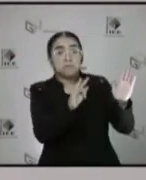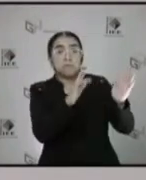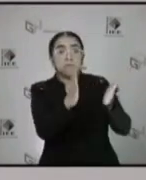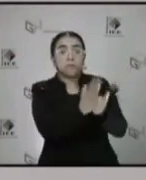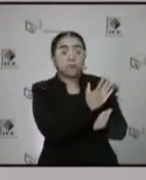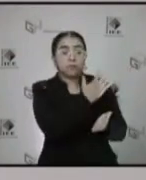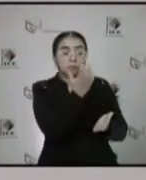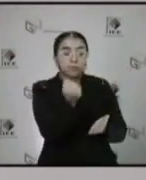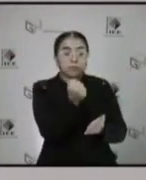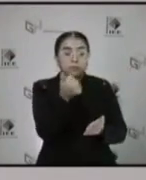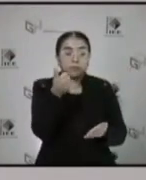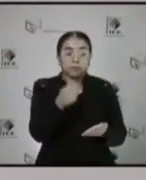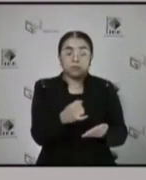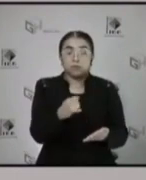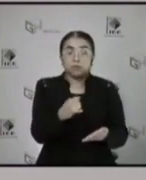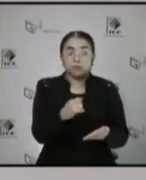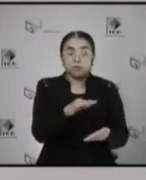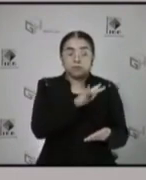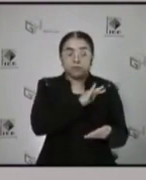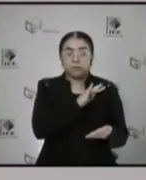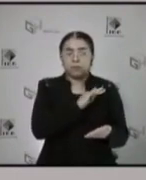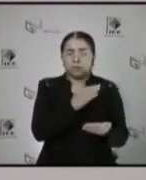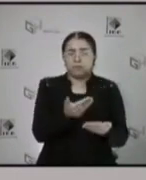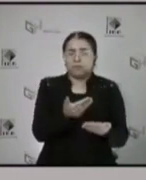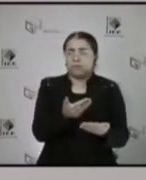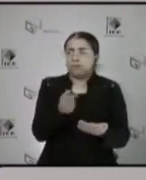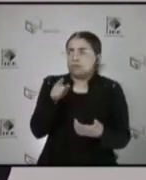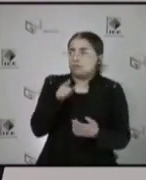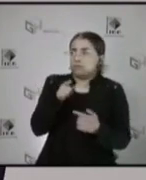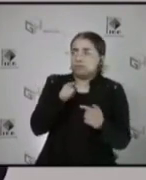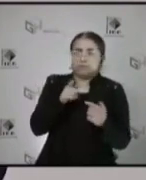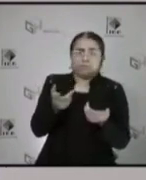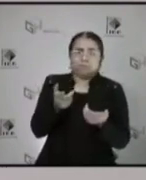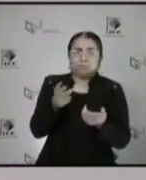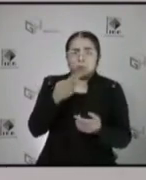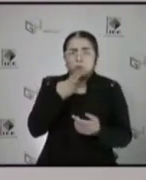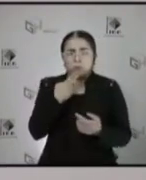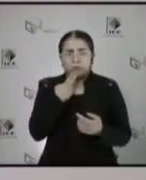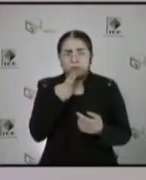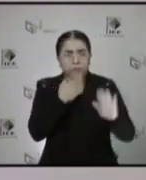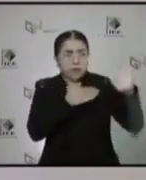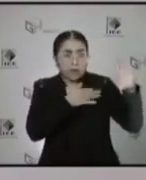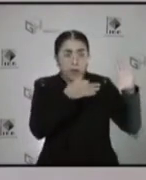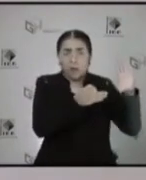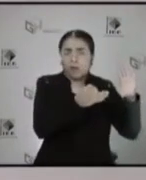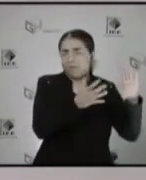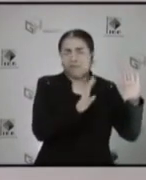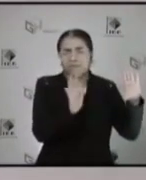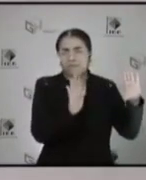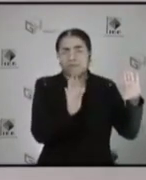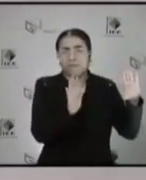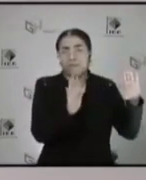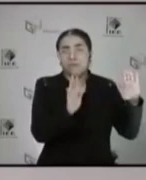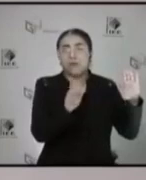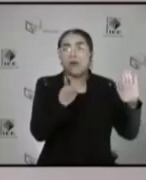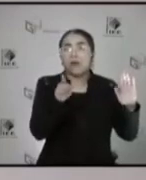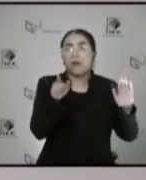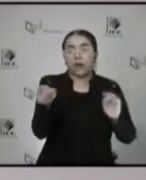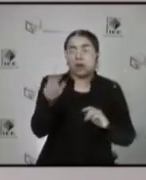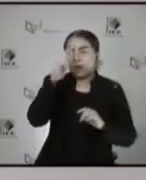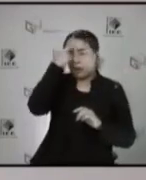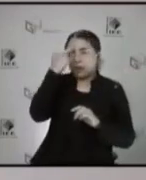de hacerlo, nunca a costo del erario ni de compromisos, como lo menciona el